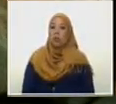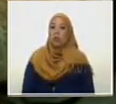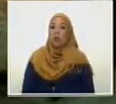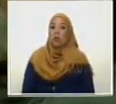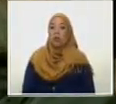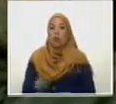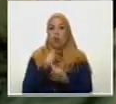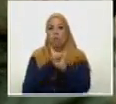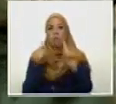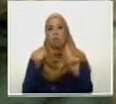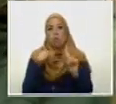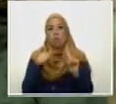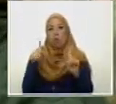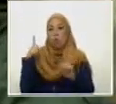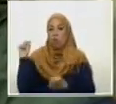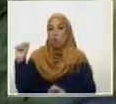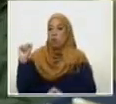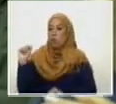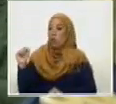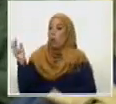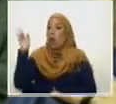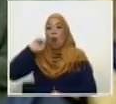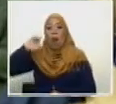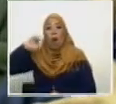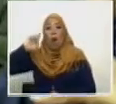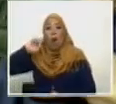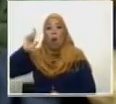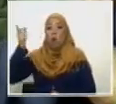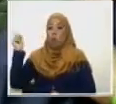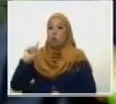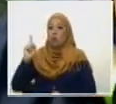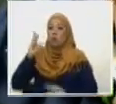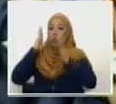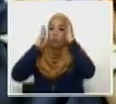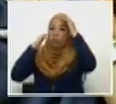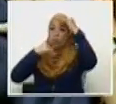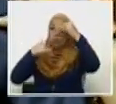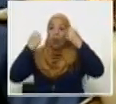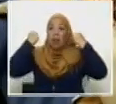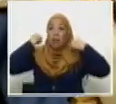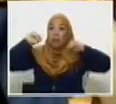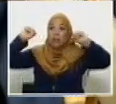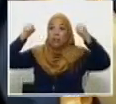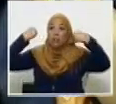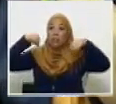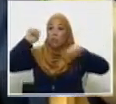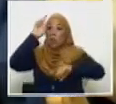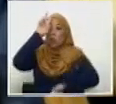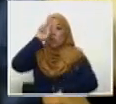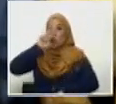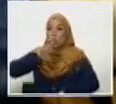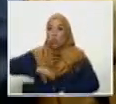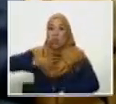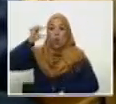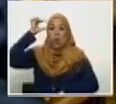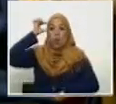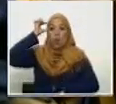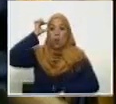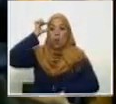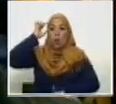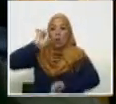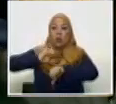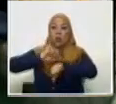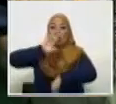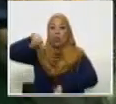Pero no es que voy a la radio, no es que... No, es una práctica diaria de cada segundo